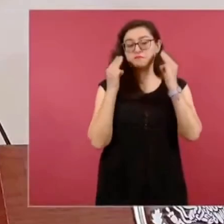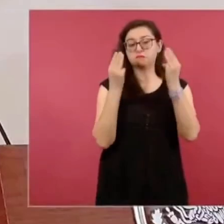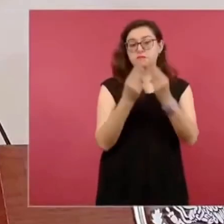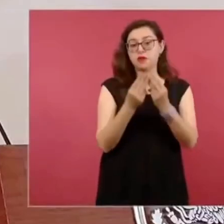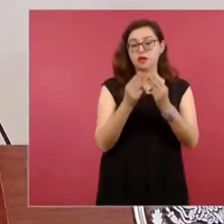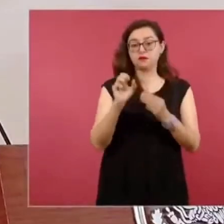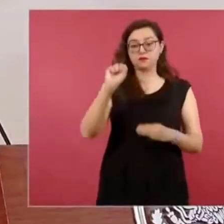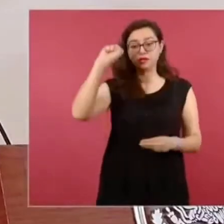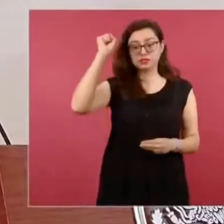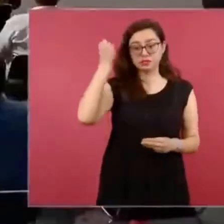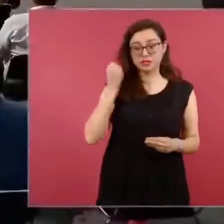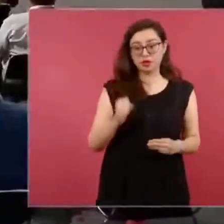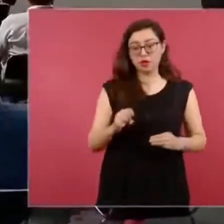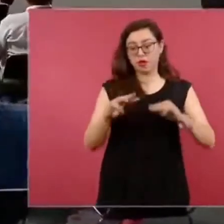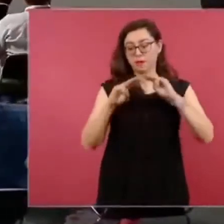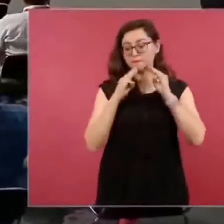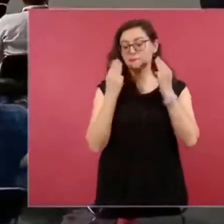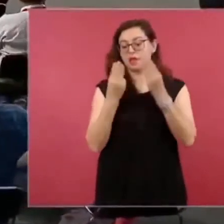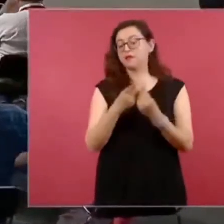o el de Jalisco,